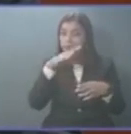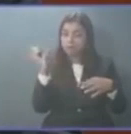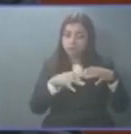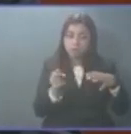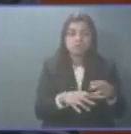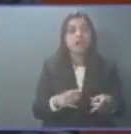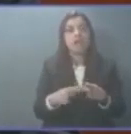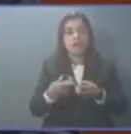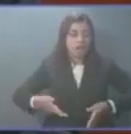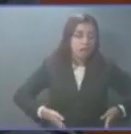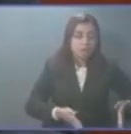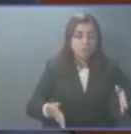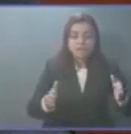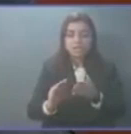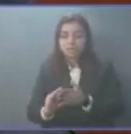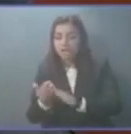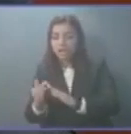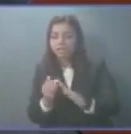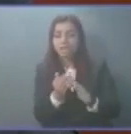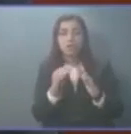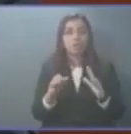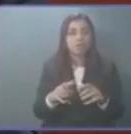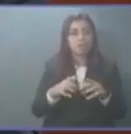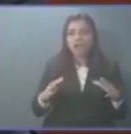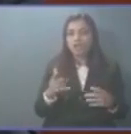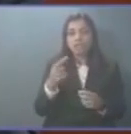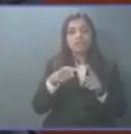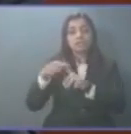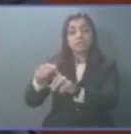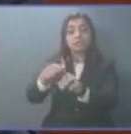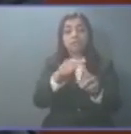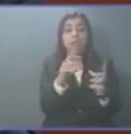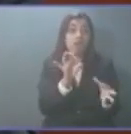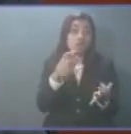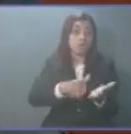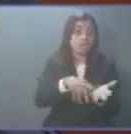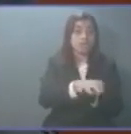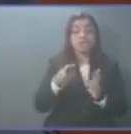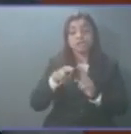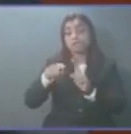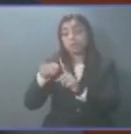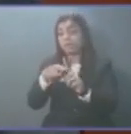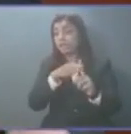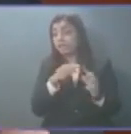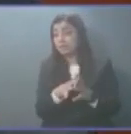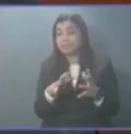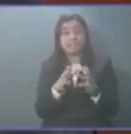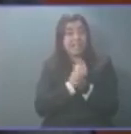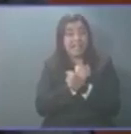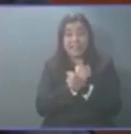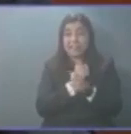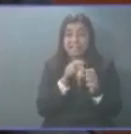caminos vecinales, casas comunales, cementerios municipales en algunos casos donde los cementerios están